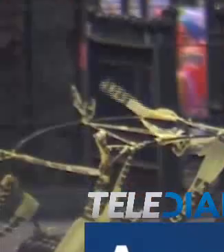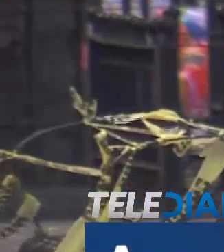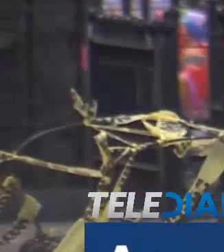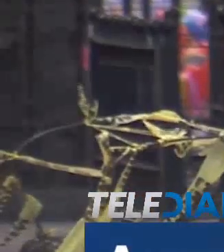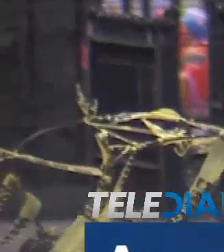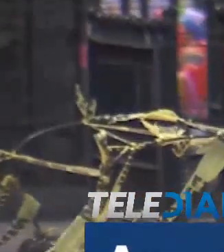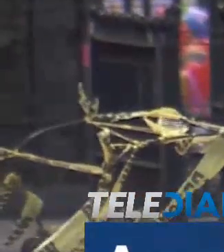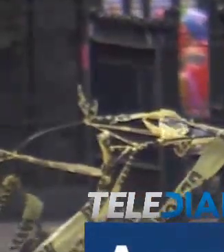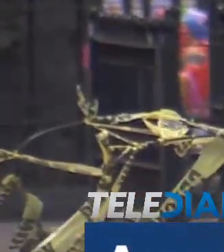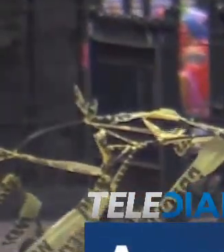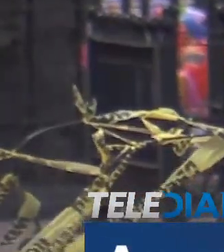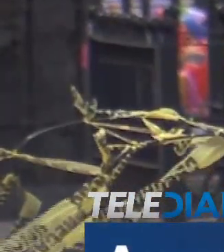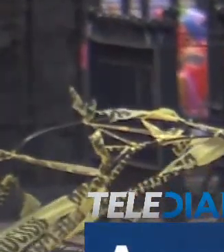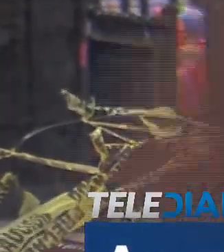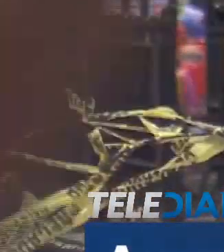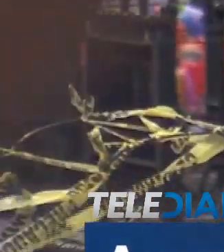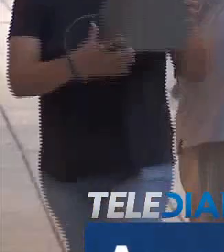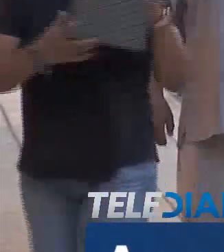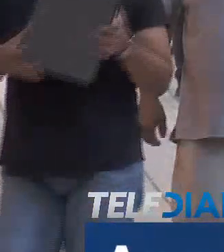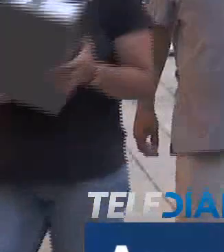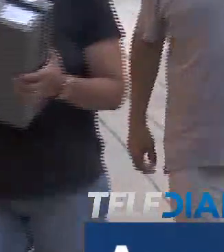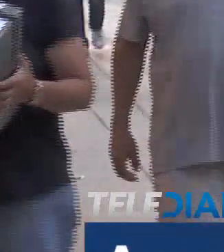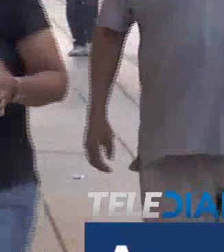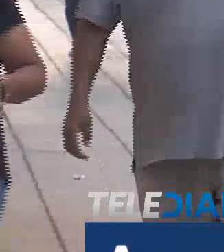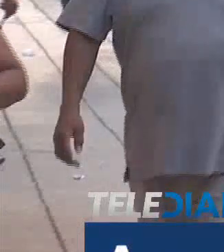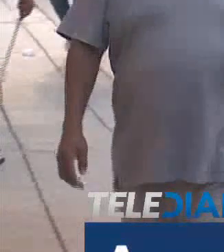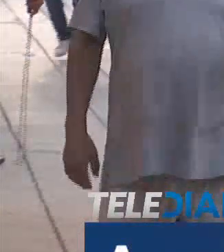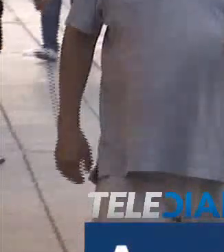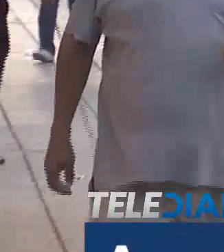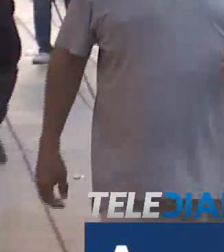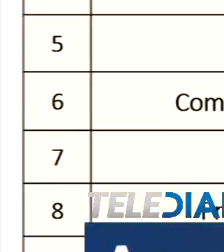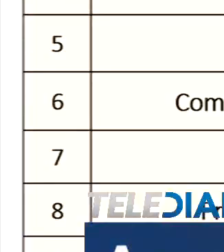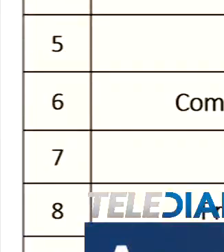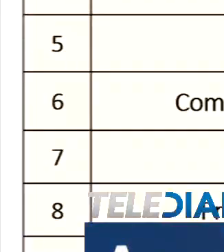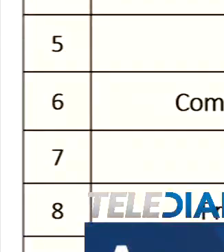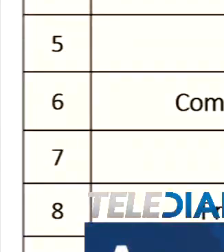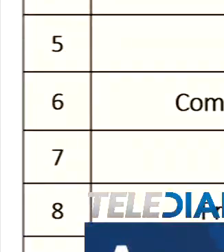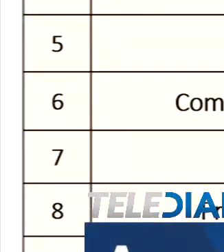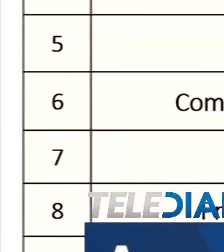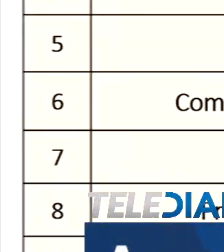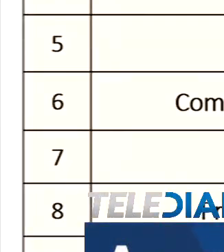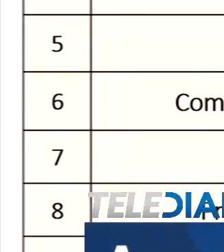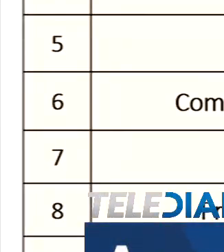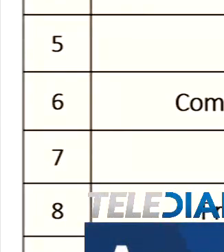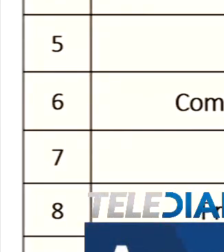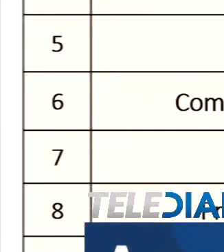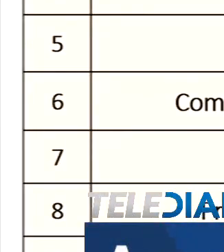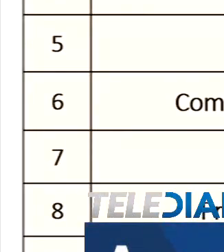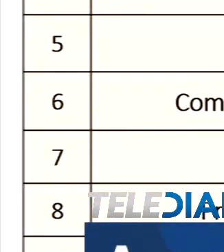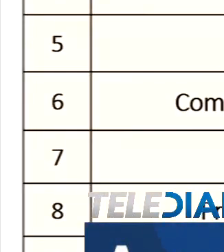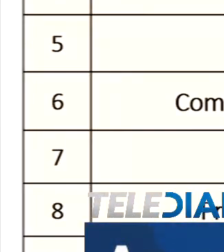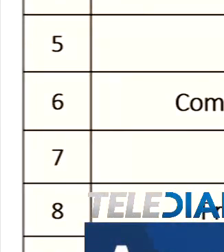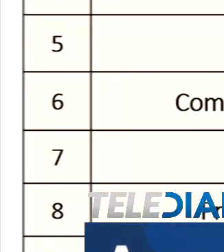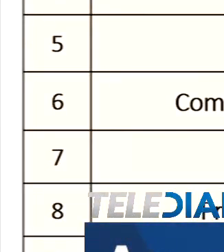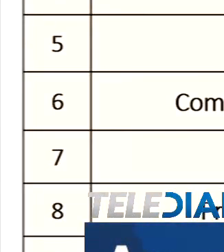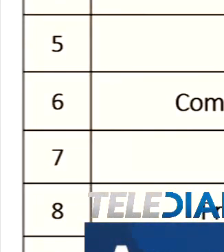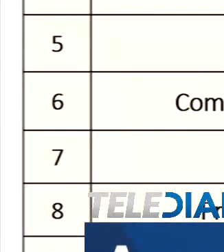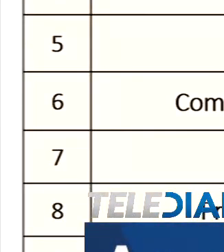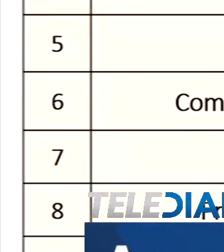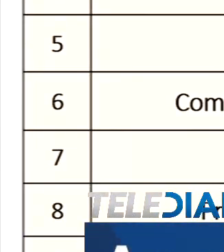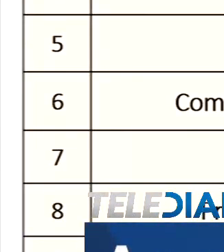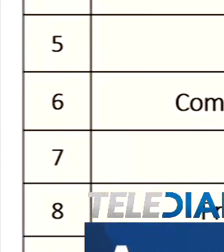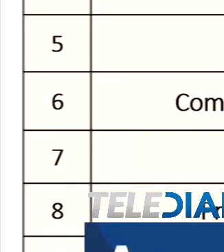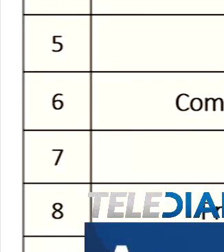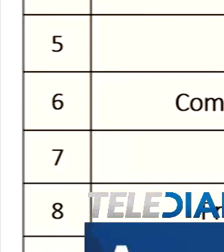ha mejorado de forma notoria todavía hay cinco de 10 indicadores en rojo por lo que no es posible relajar las medidas